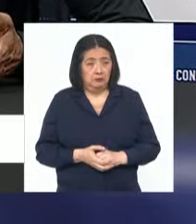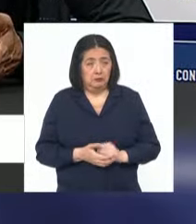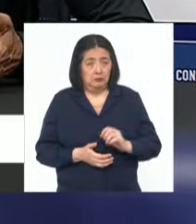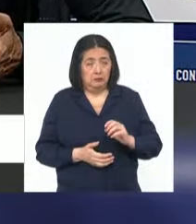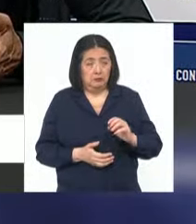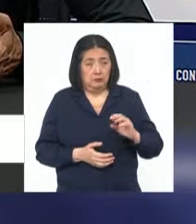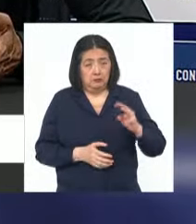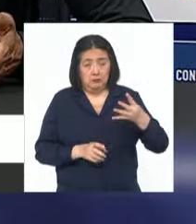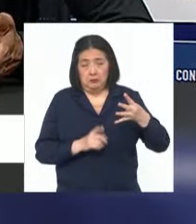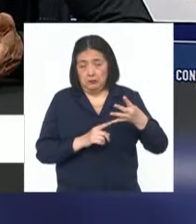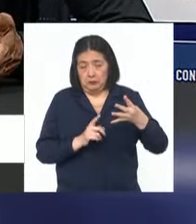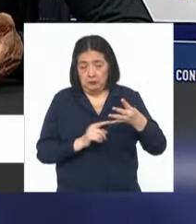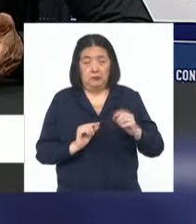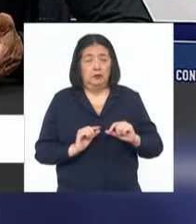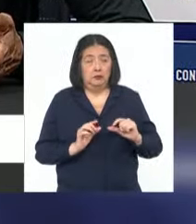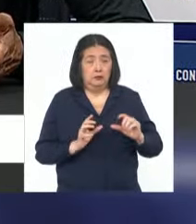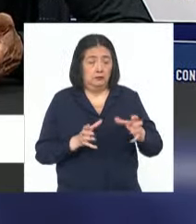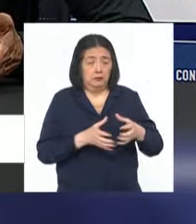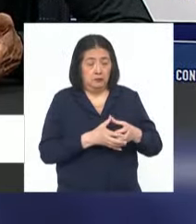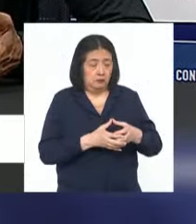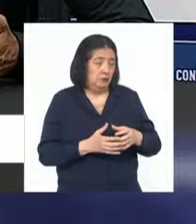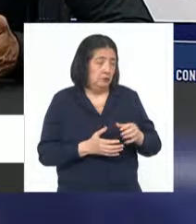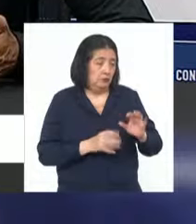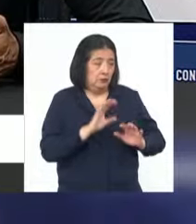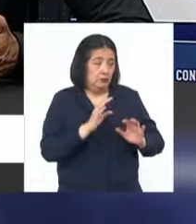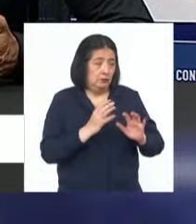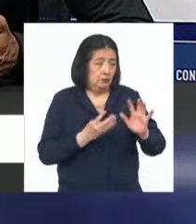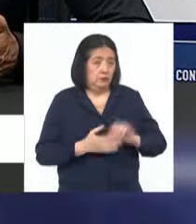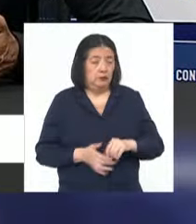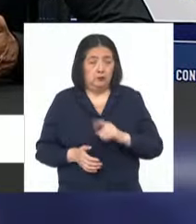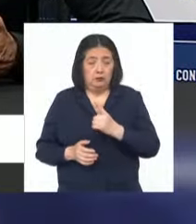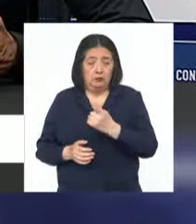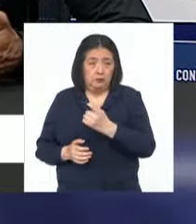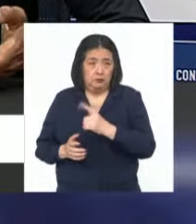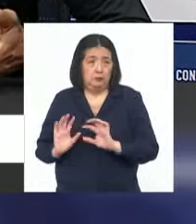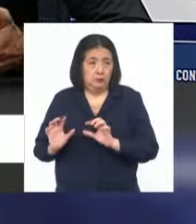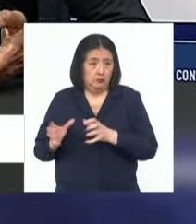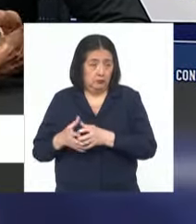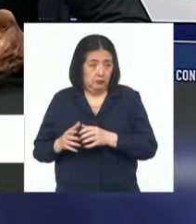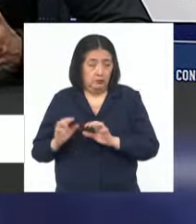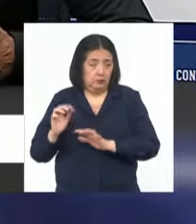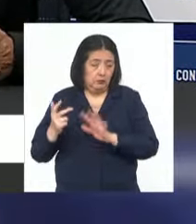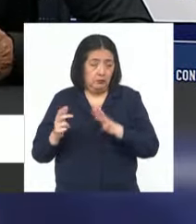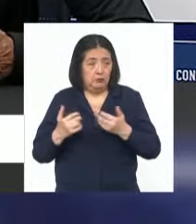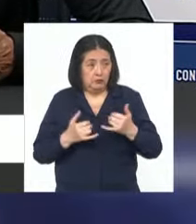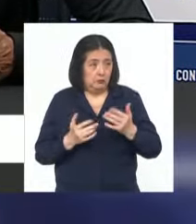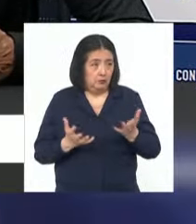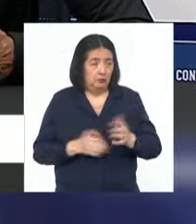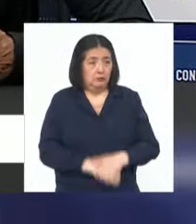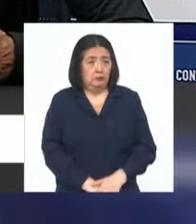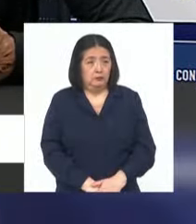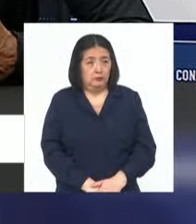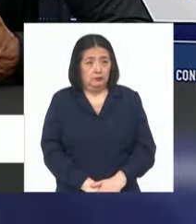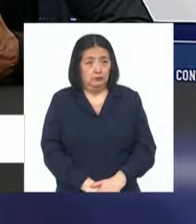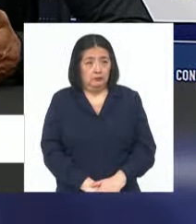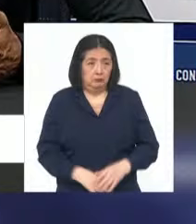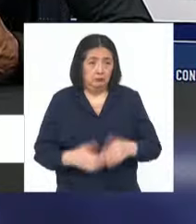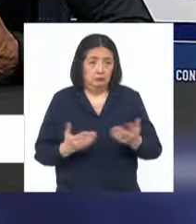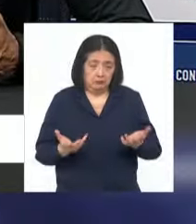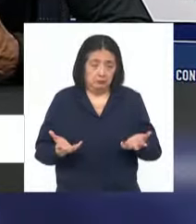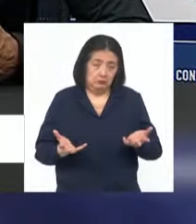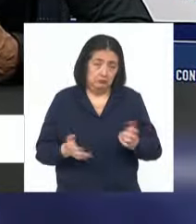4 sub-19 y un sub 18 estuvieron en la cancha, ¿no? Entonces